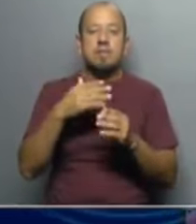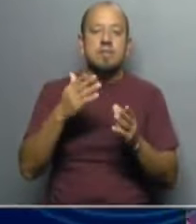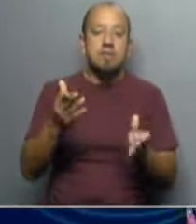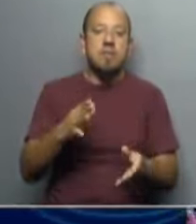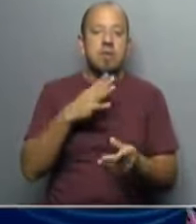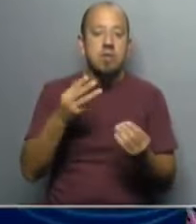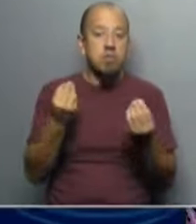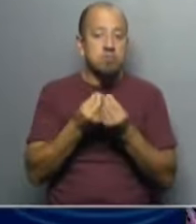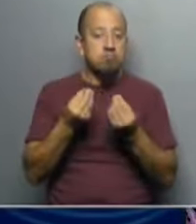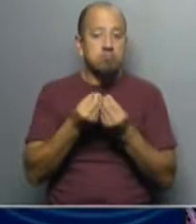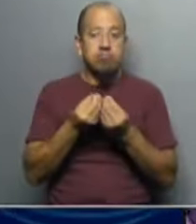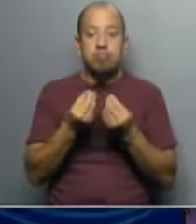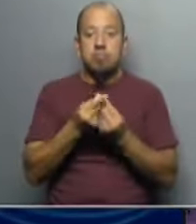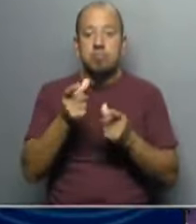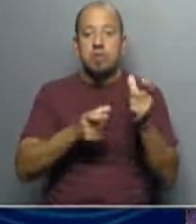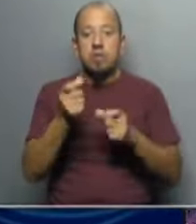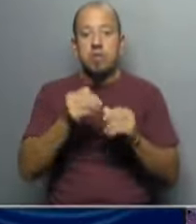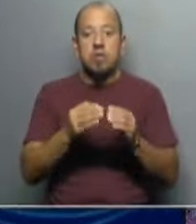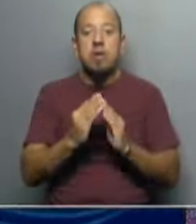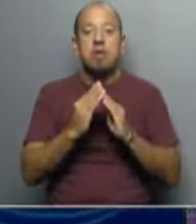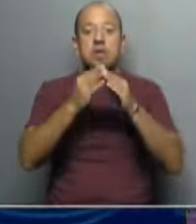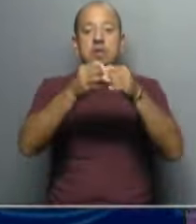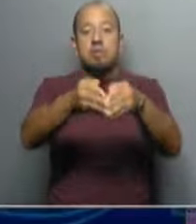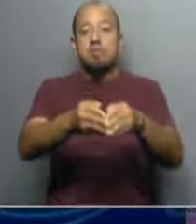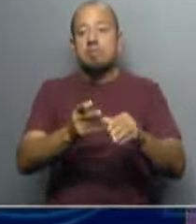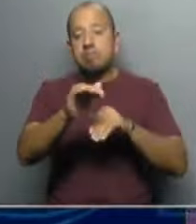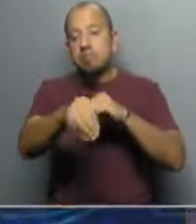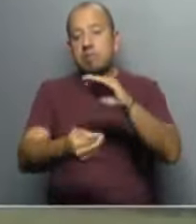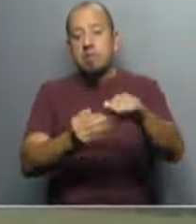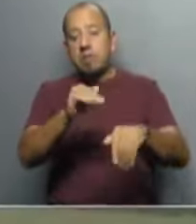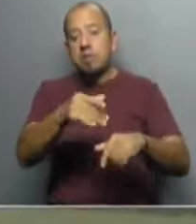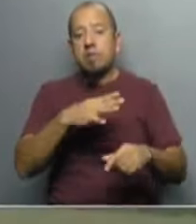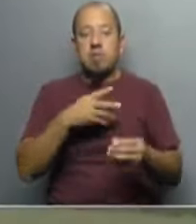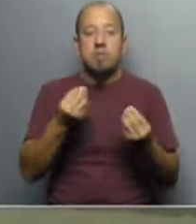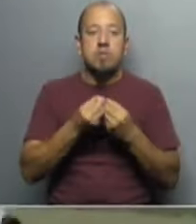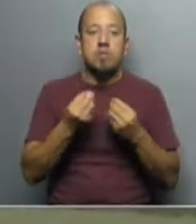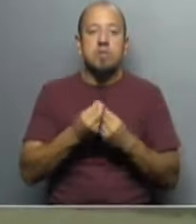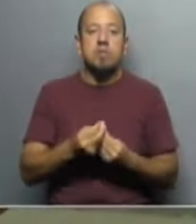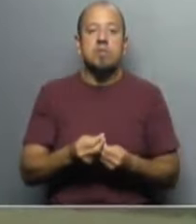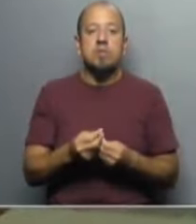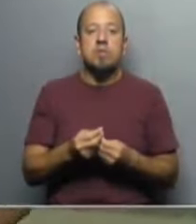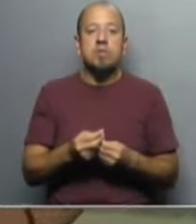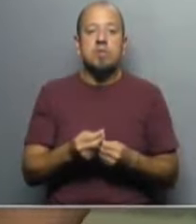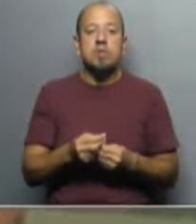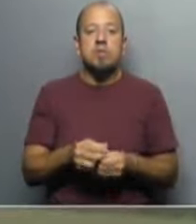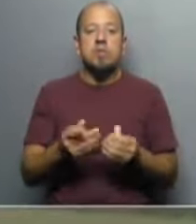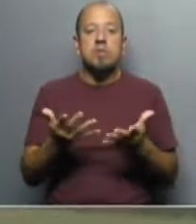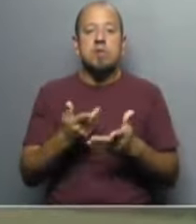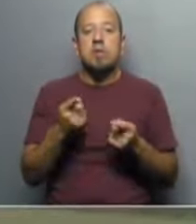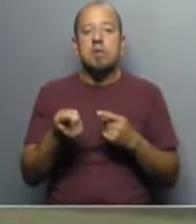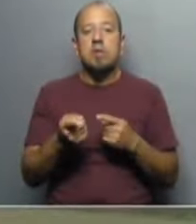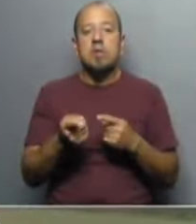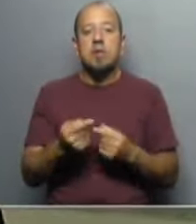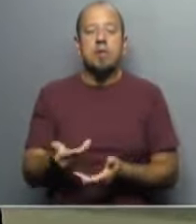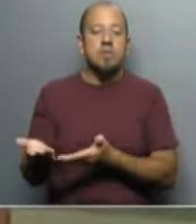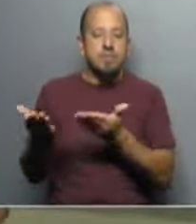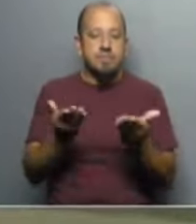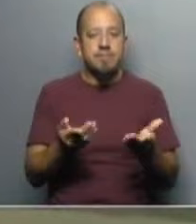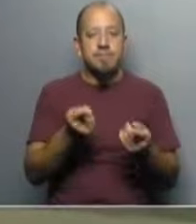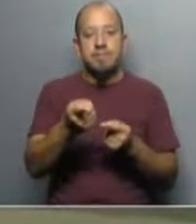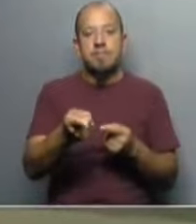había bastante gente hasta ahora, hora ideal para la playa en un día como hoy, ¿no? Y bueno, y sin más preámbulos, les presento